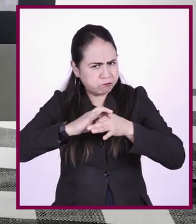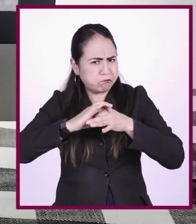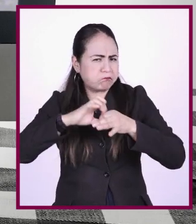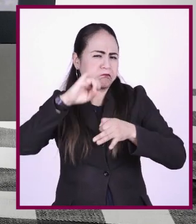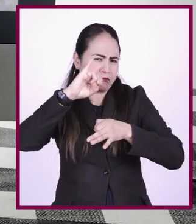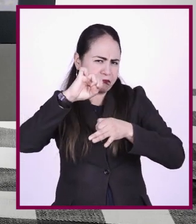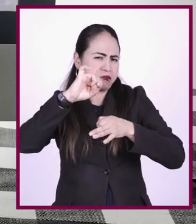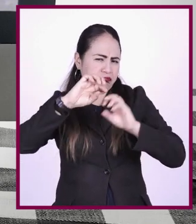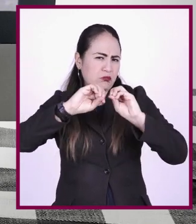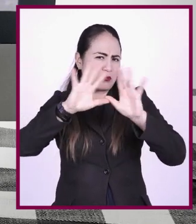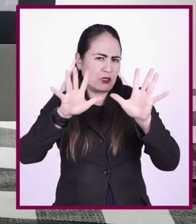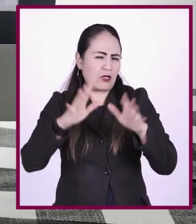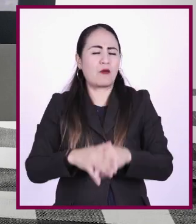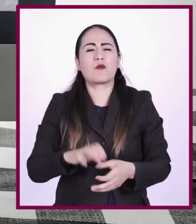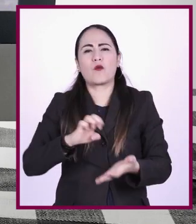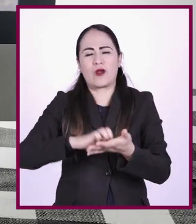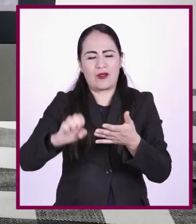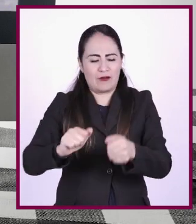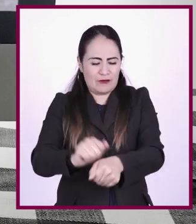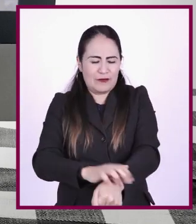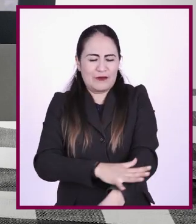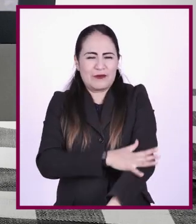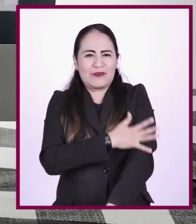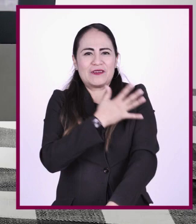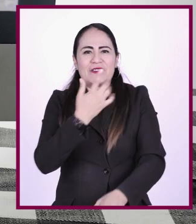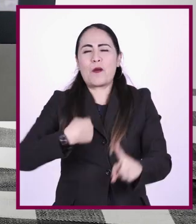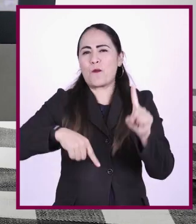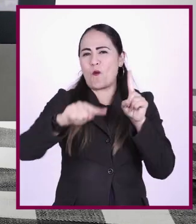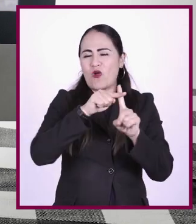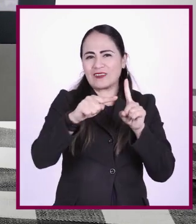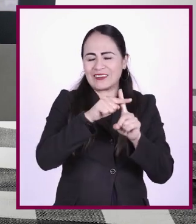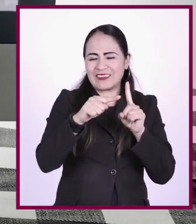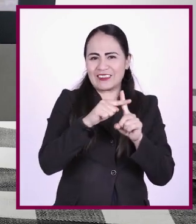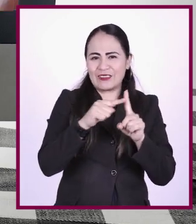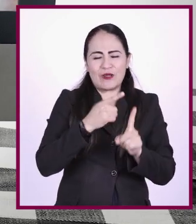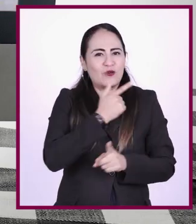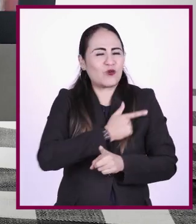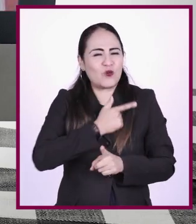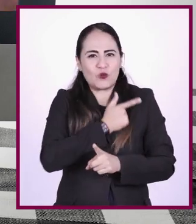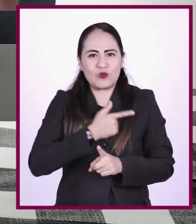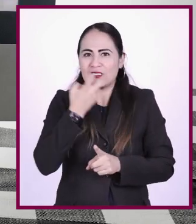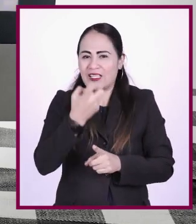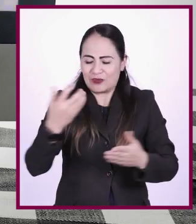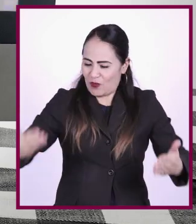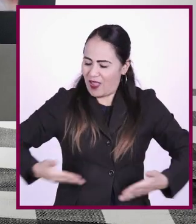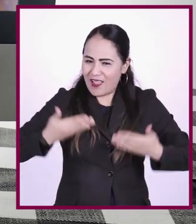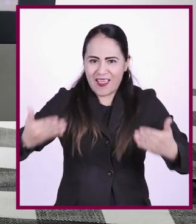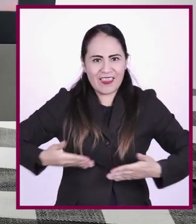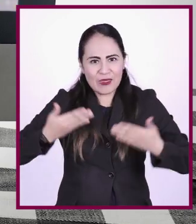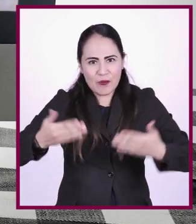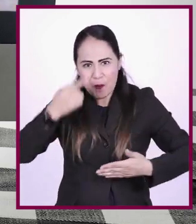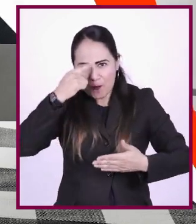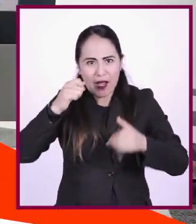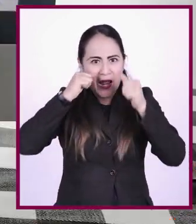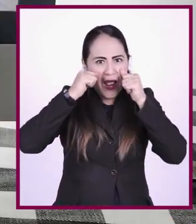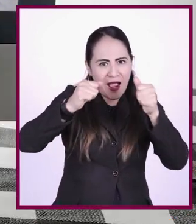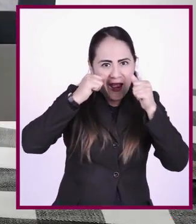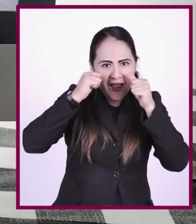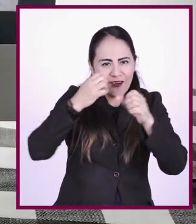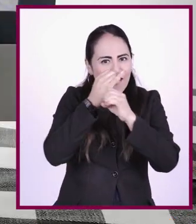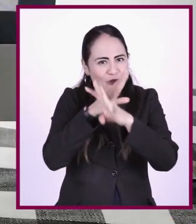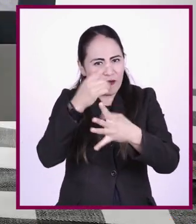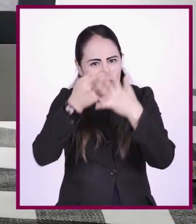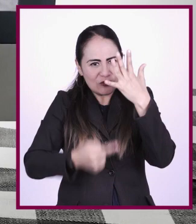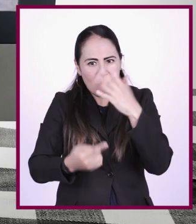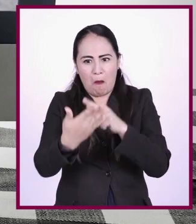placenteras nos permiten sentirnos motivados y motivadas para prestar atención a la información que se nos presenta. No